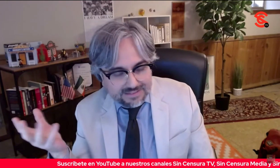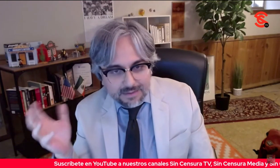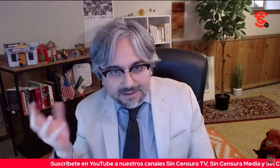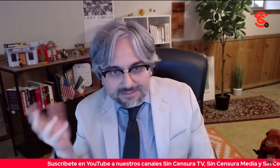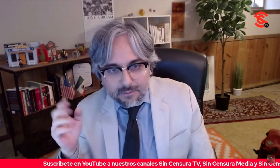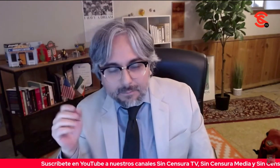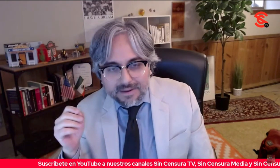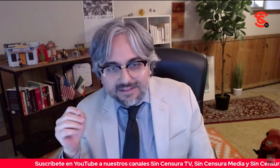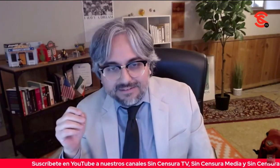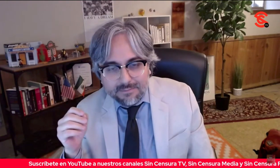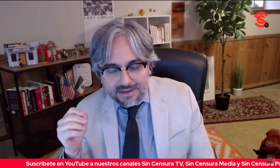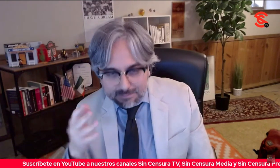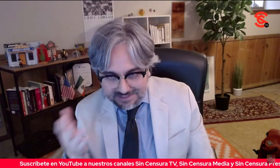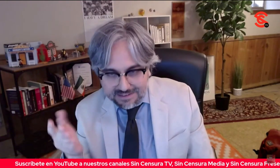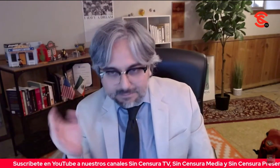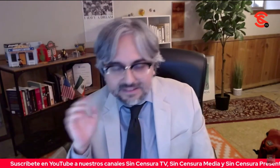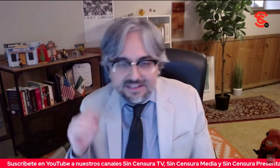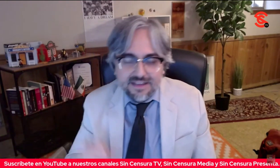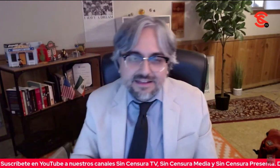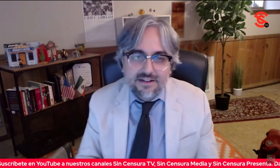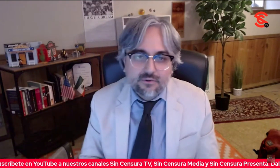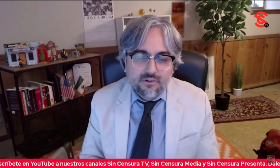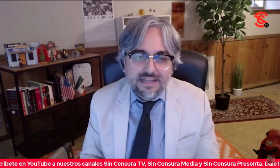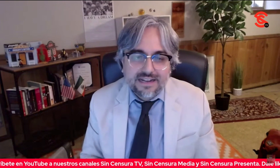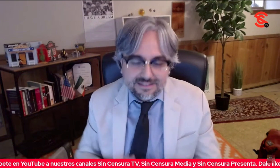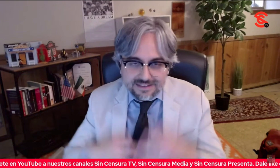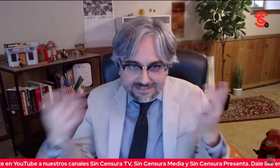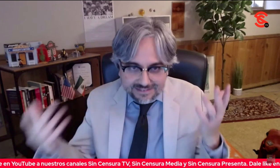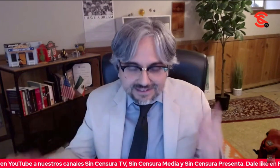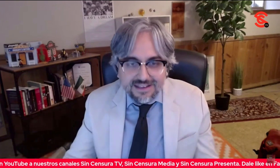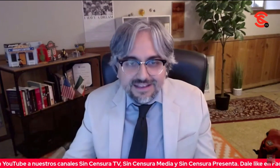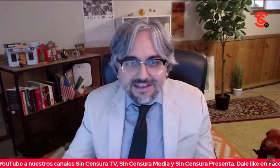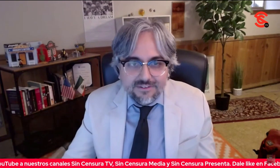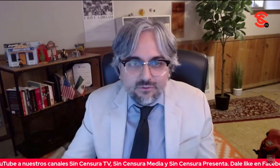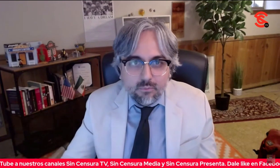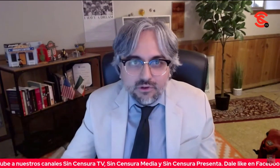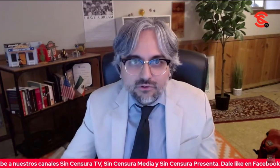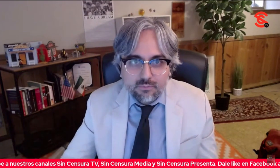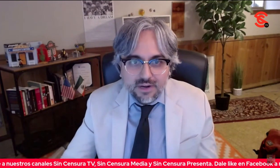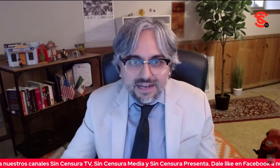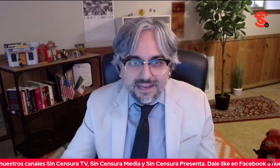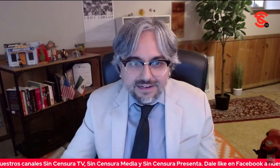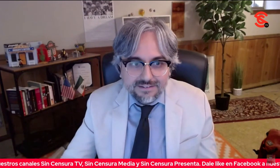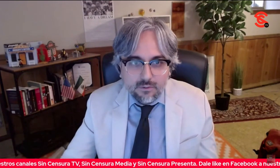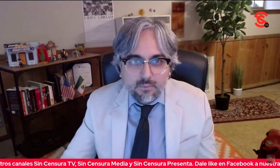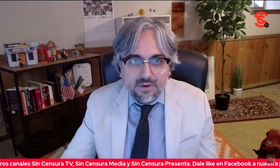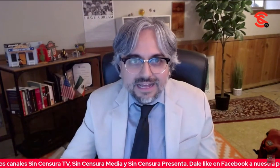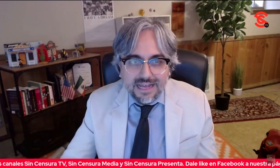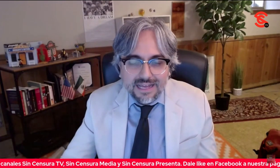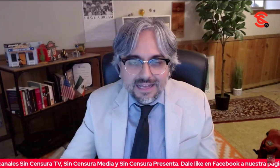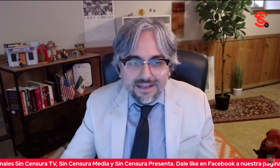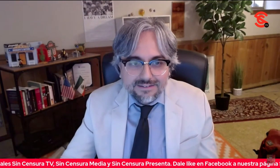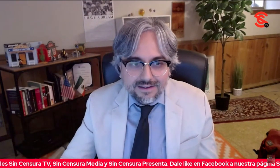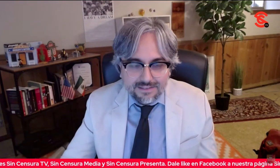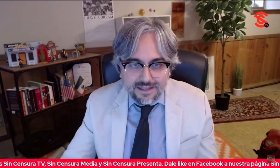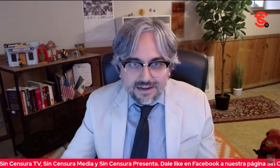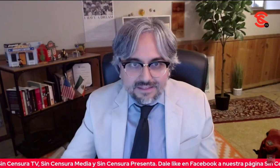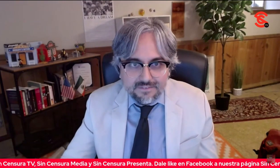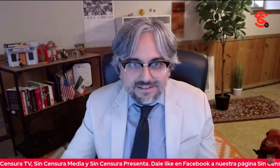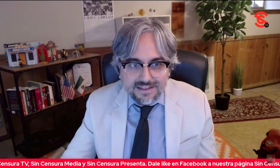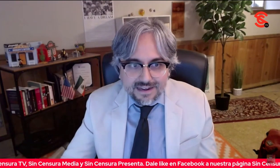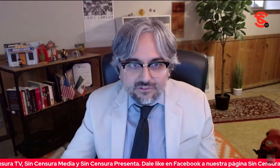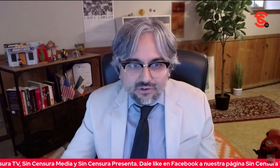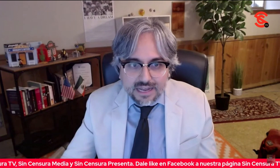que planteaba hace un par de semanas precisamente Nayeli Roldán ante este supuesto espionaje ejercido por la Secretaría